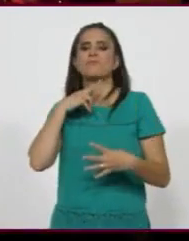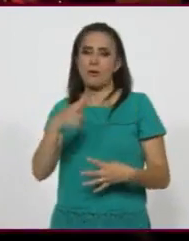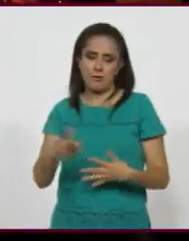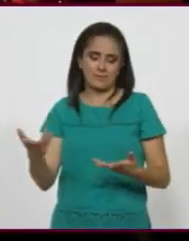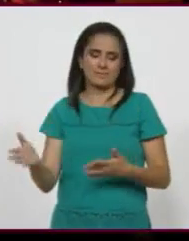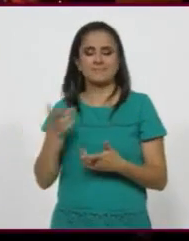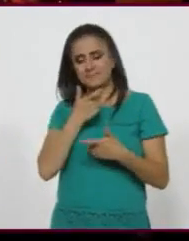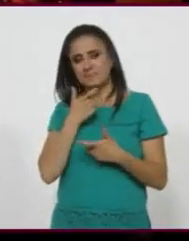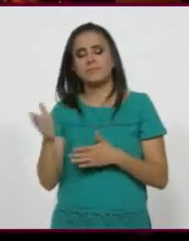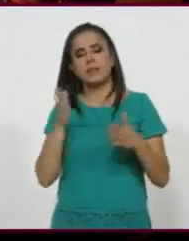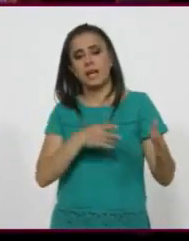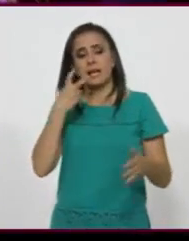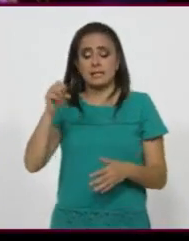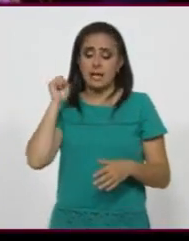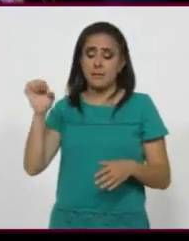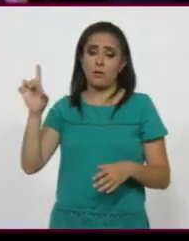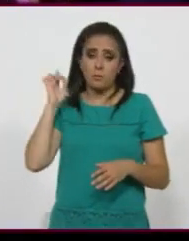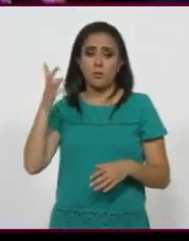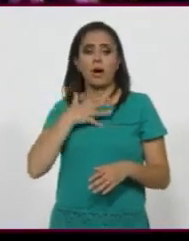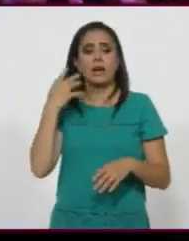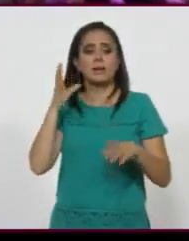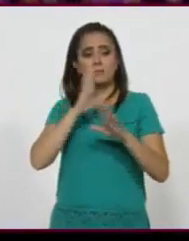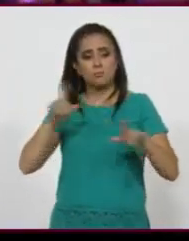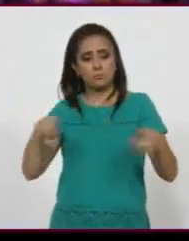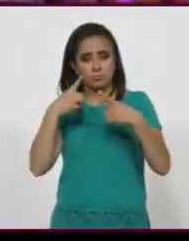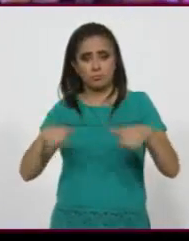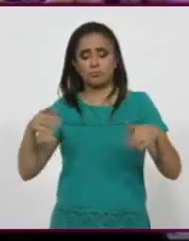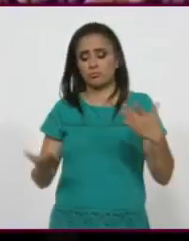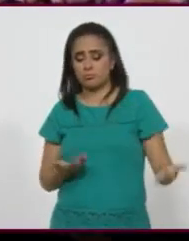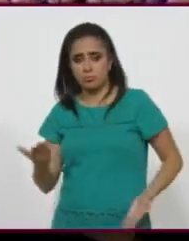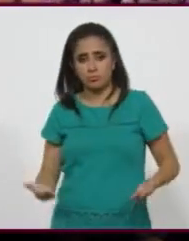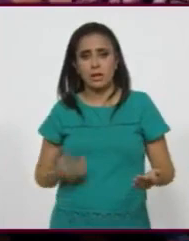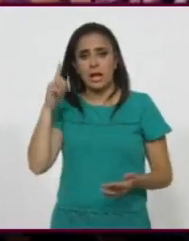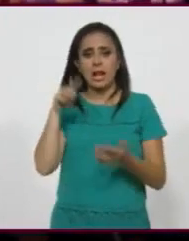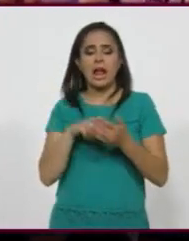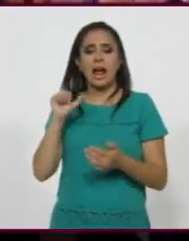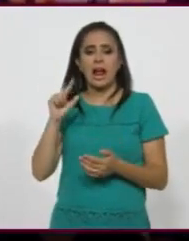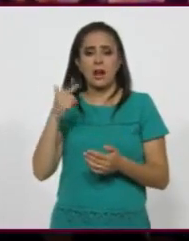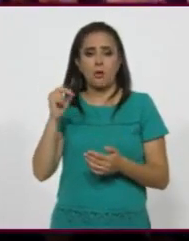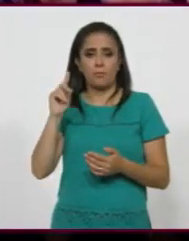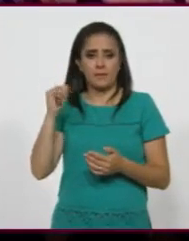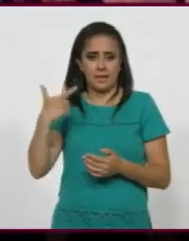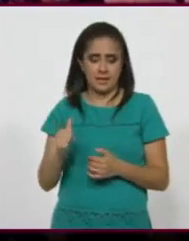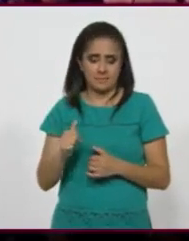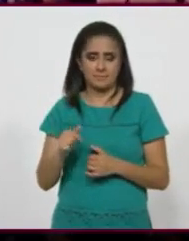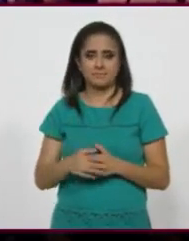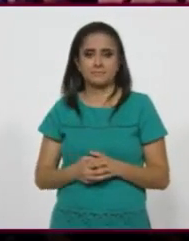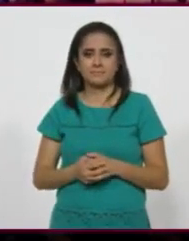El fin del fin de semana, con las bandas de Guanajuato en la Lóndiga de Granaditas.